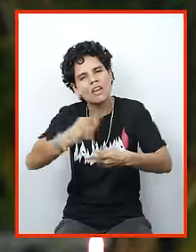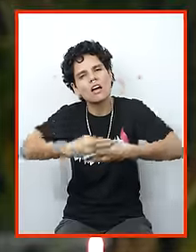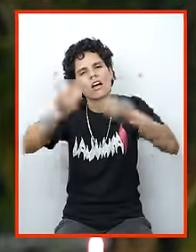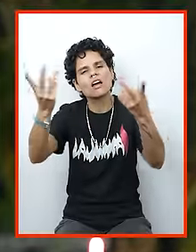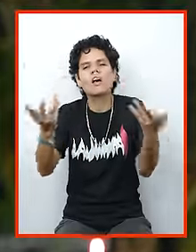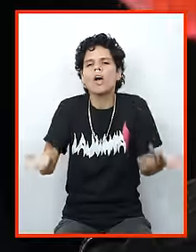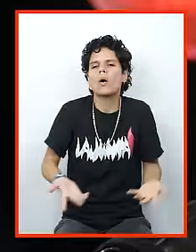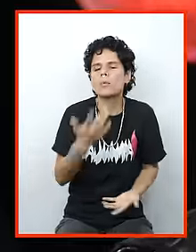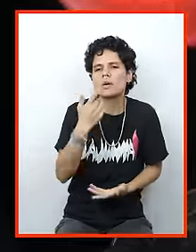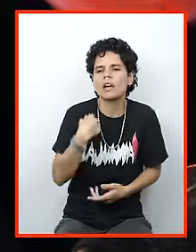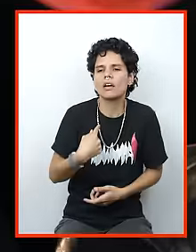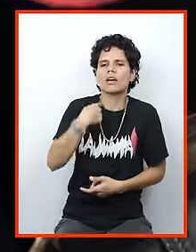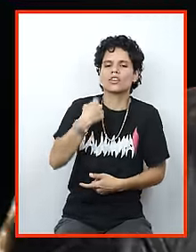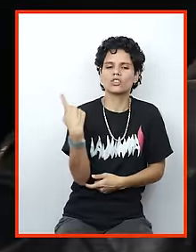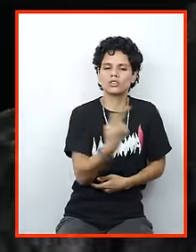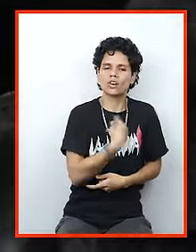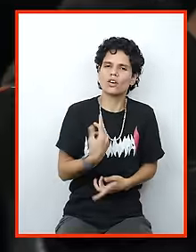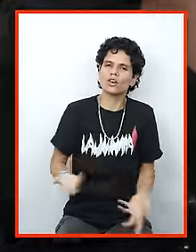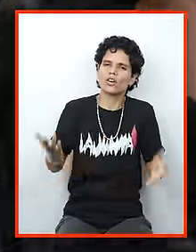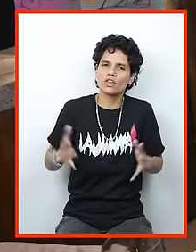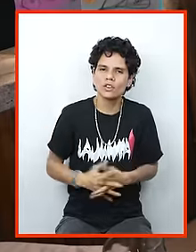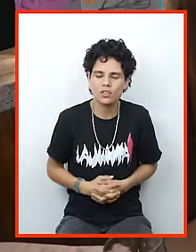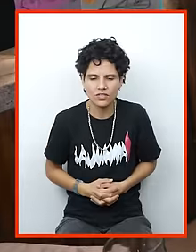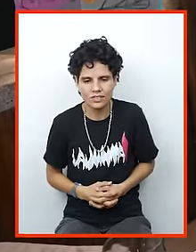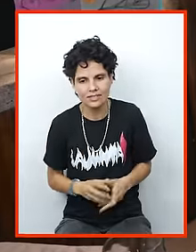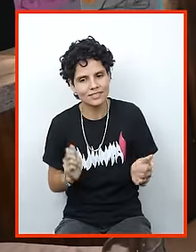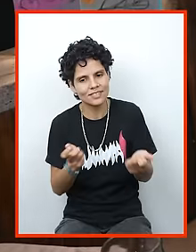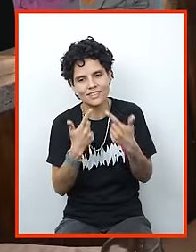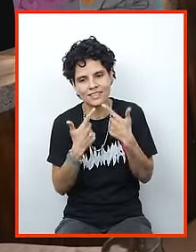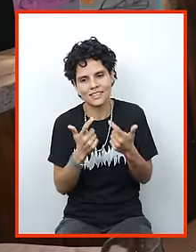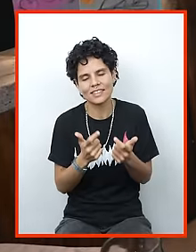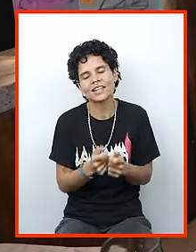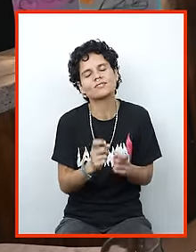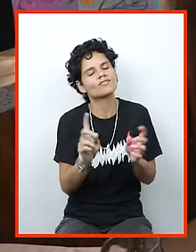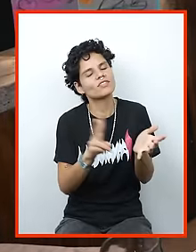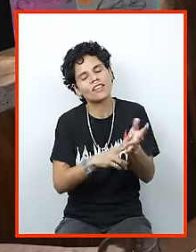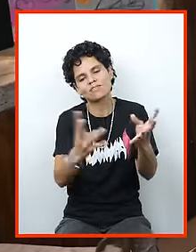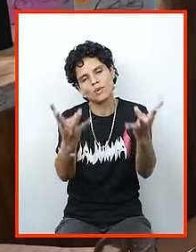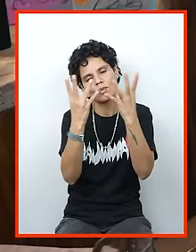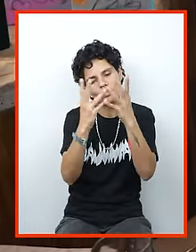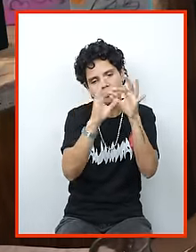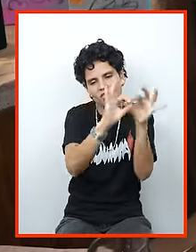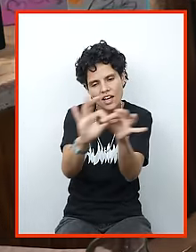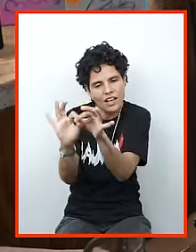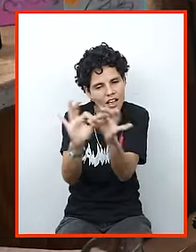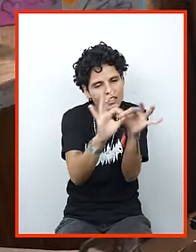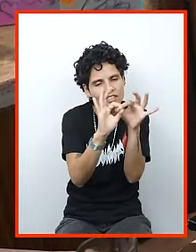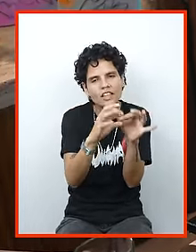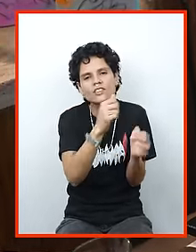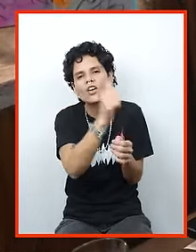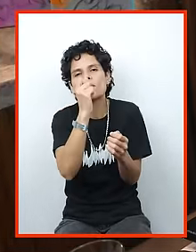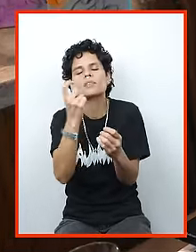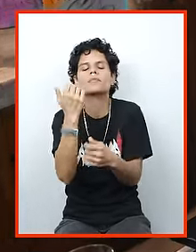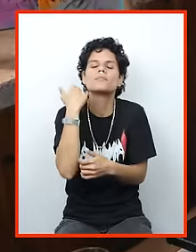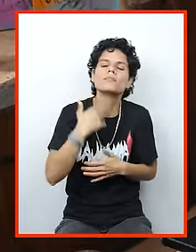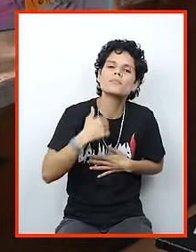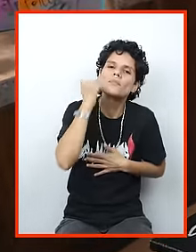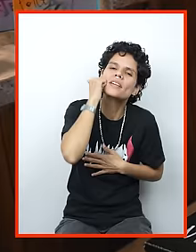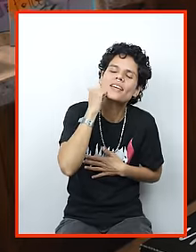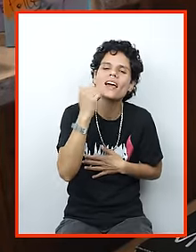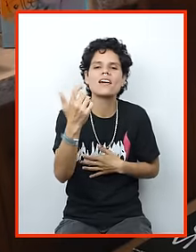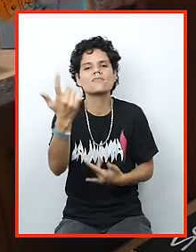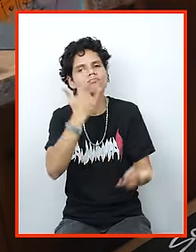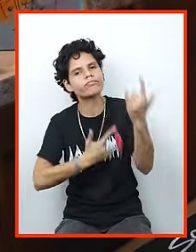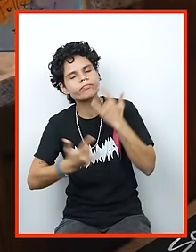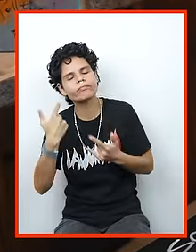sacar el álbum el mismo día que seguir. Hoy día no me sigue, sí. Genial. No. Agradecido al culto y aprovechar de mandarme un saludo a la gente que me quiere del